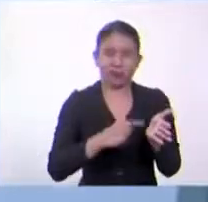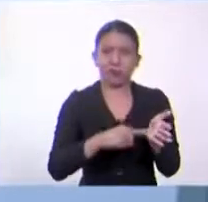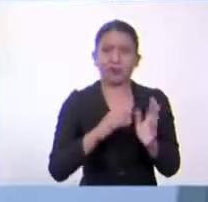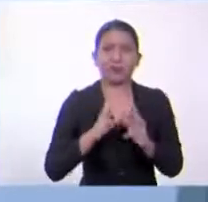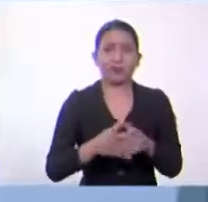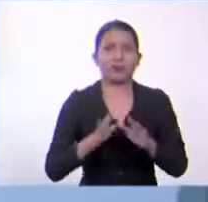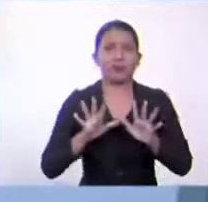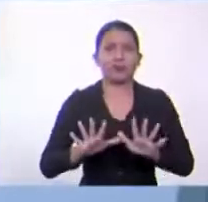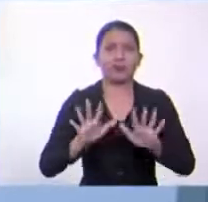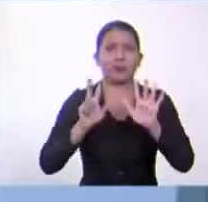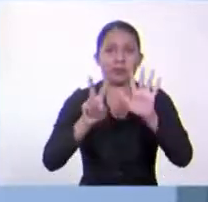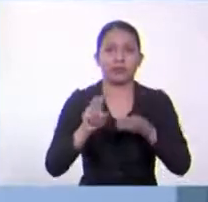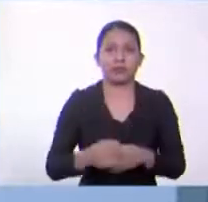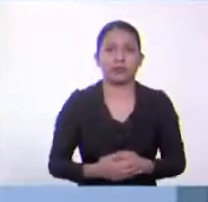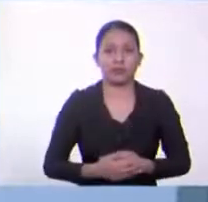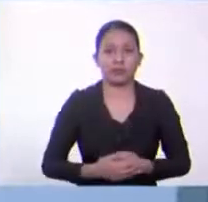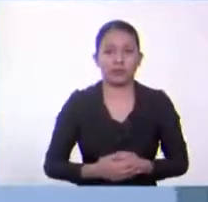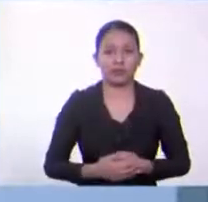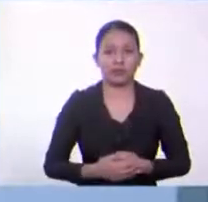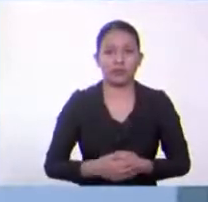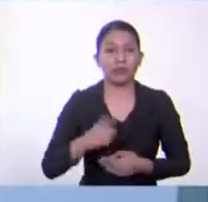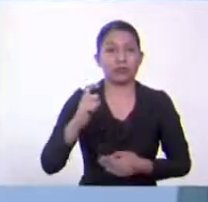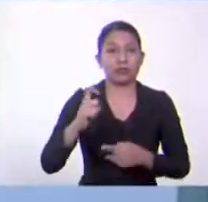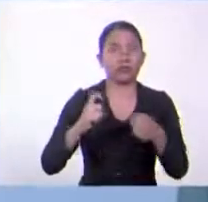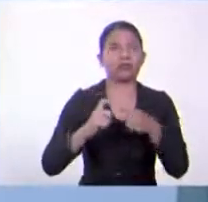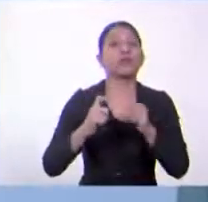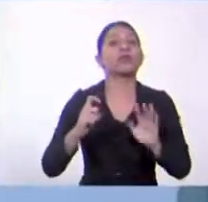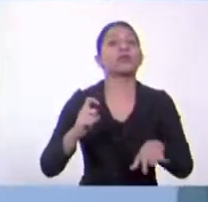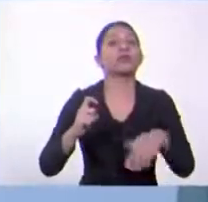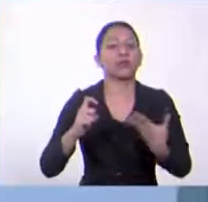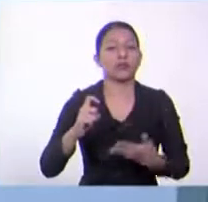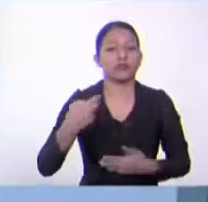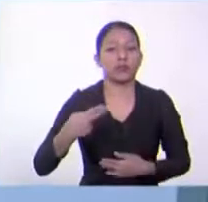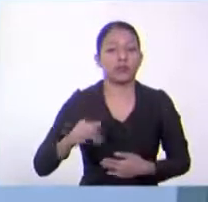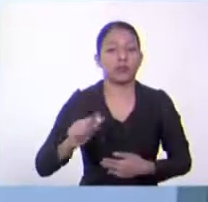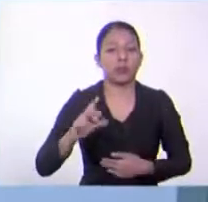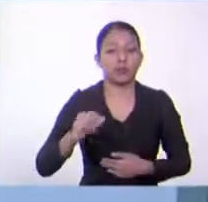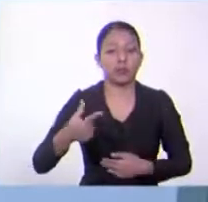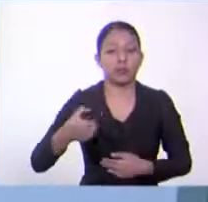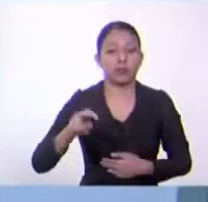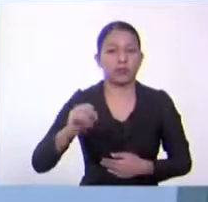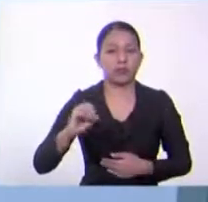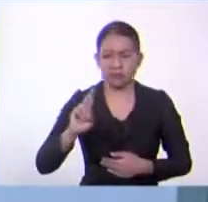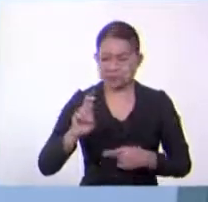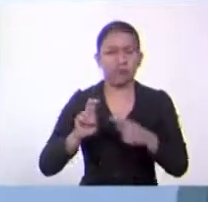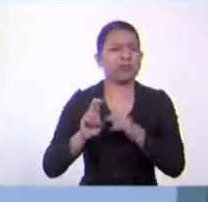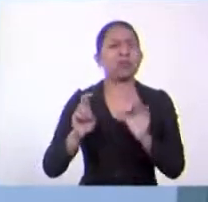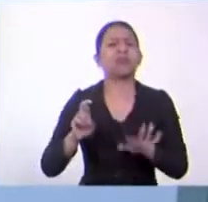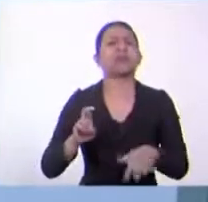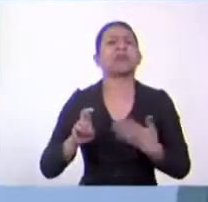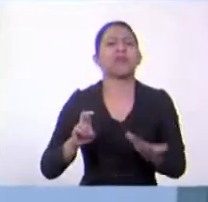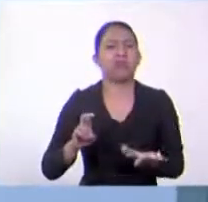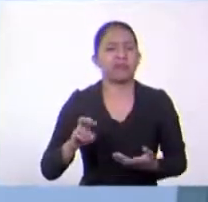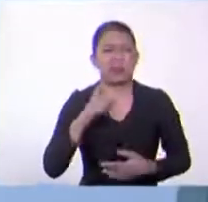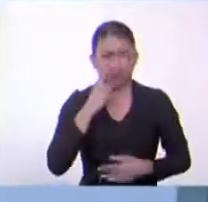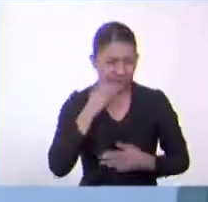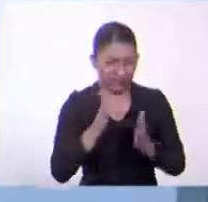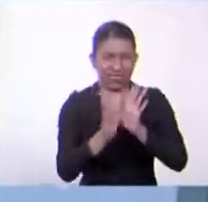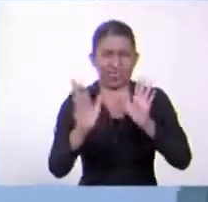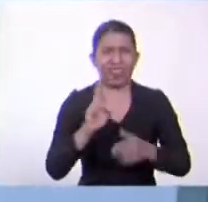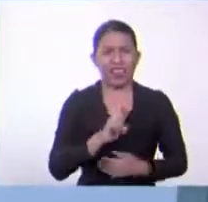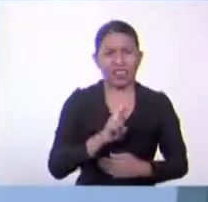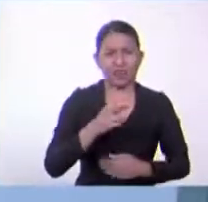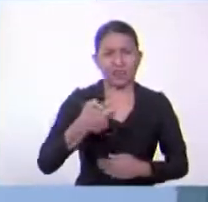mi X sería un halógeno. ¿Y qué es mi R? Cuando veas esta fórmula general,